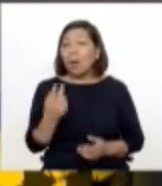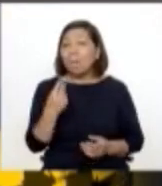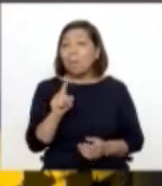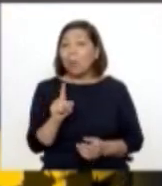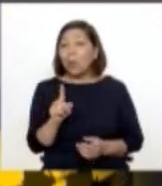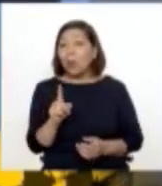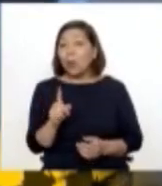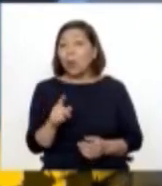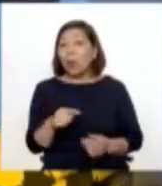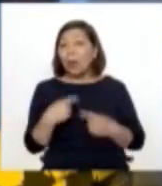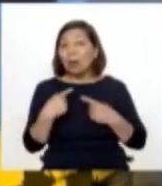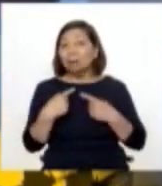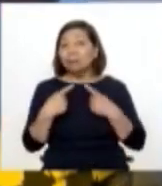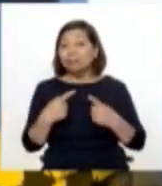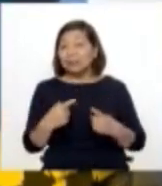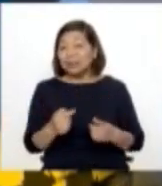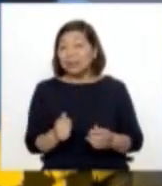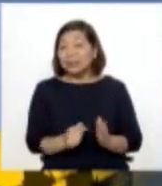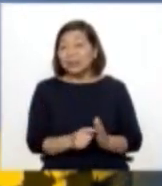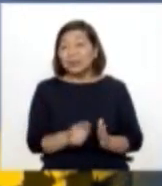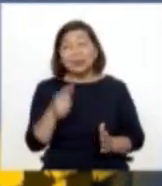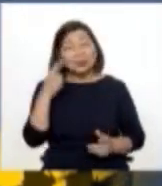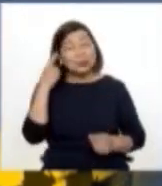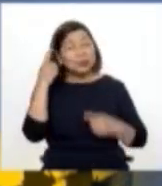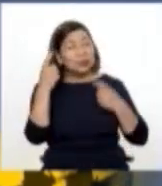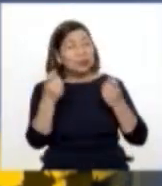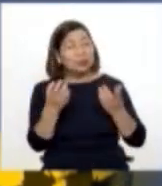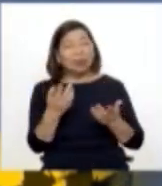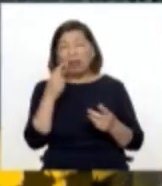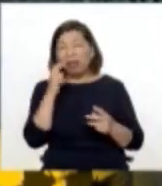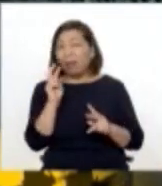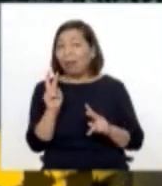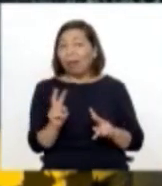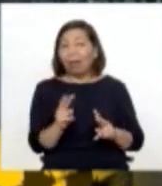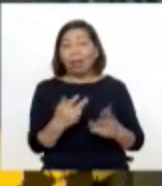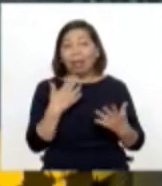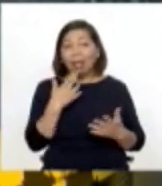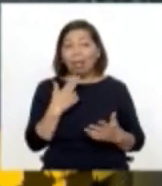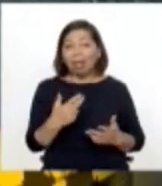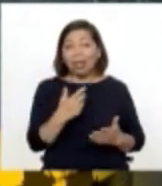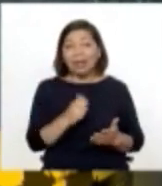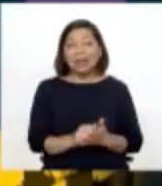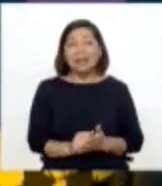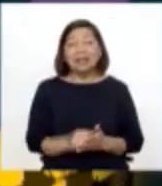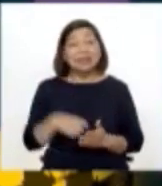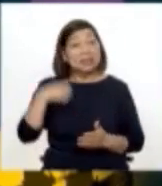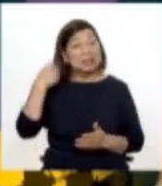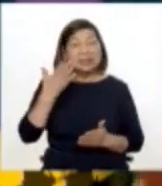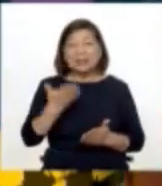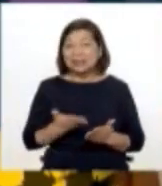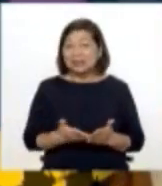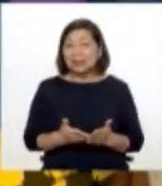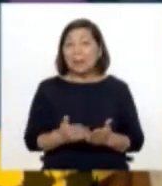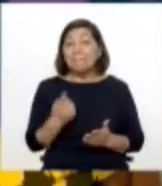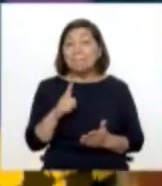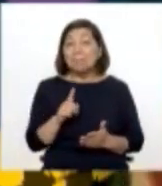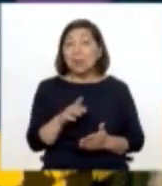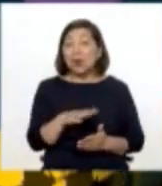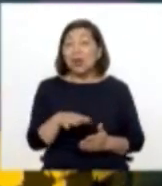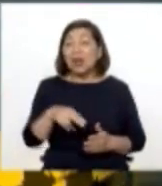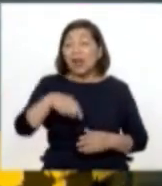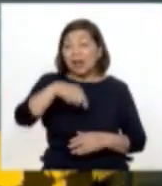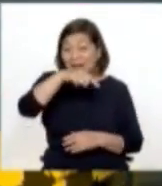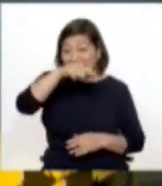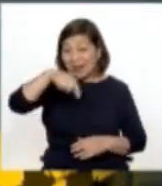y extraordinario periplo que los llevará a un mundo desconocido. Esta es una propuesta cinematográfica inspirada en las líneas de